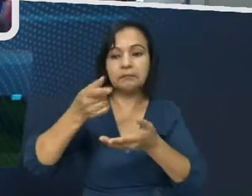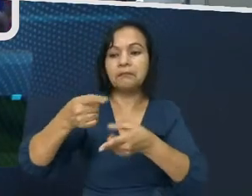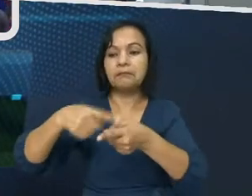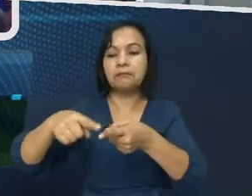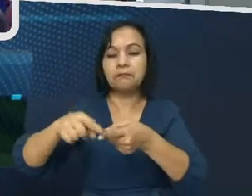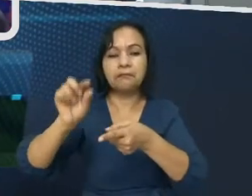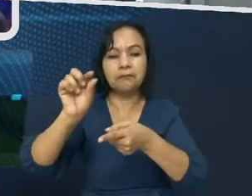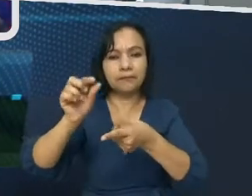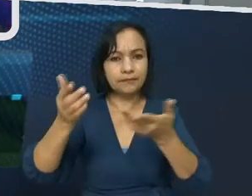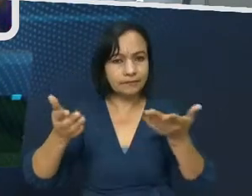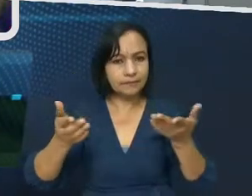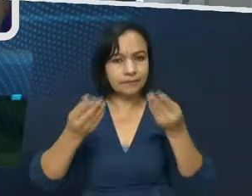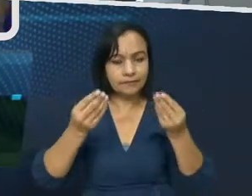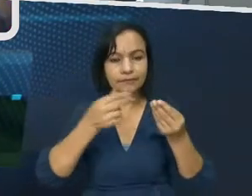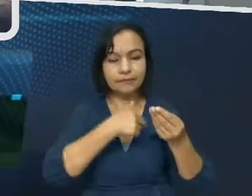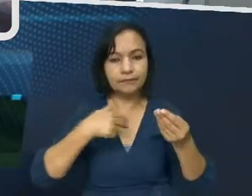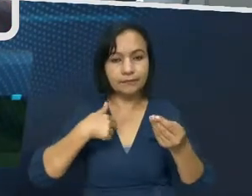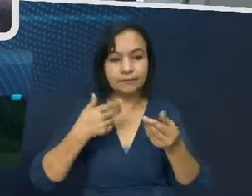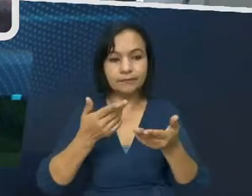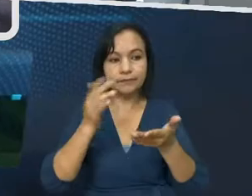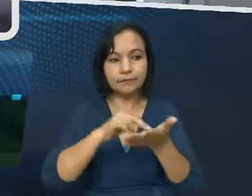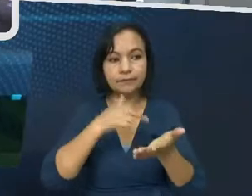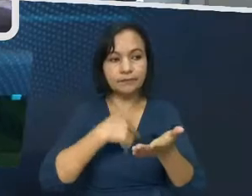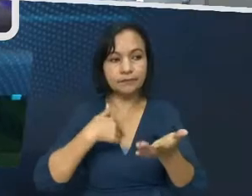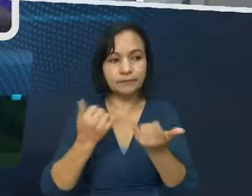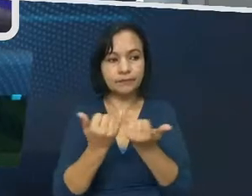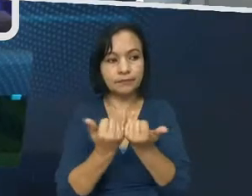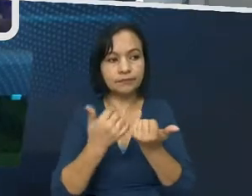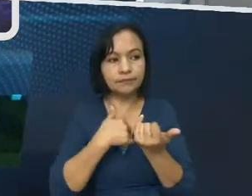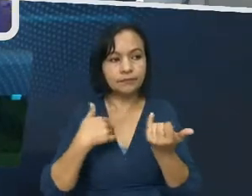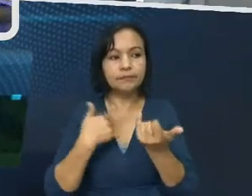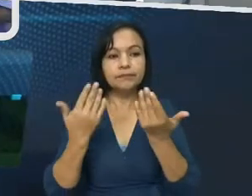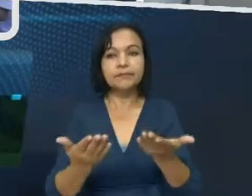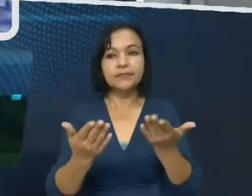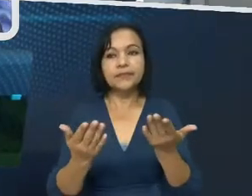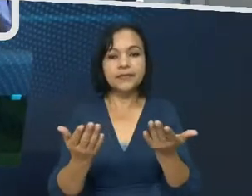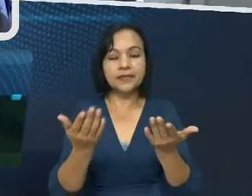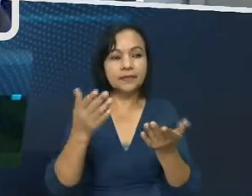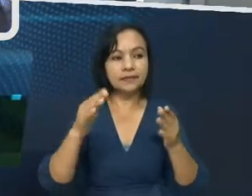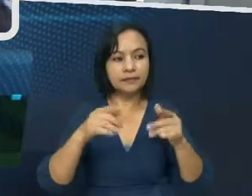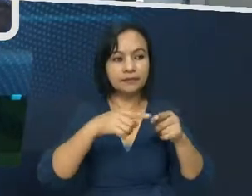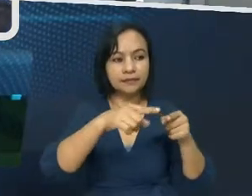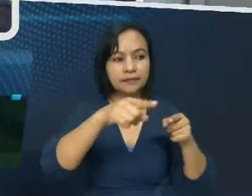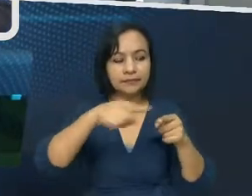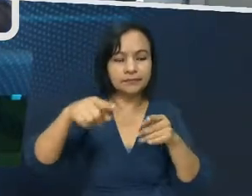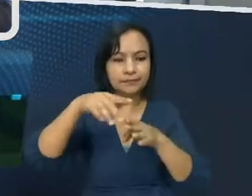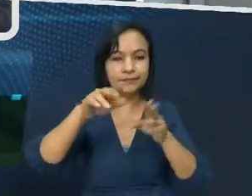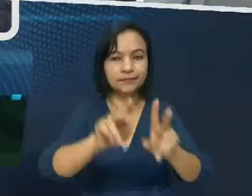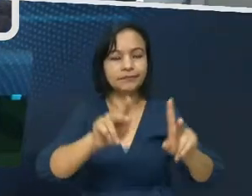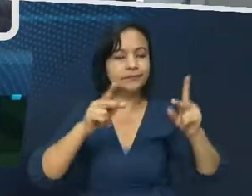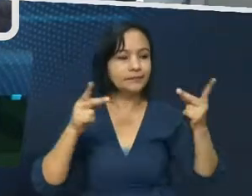de excedente para que sea restituido o redistribuido en las comunidades, en la